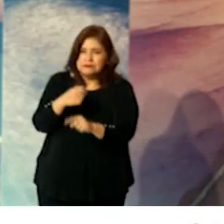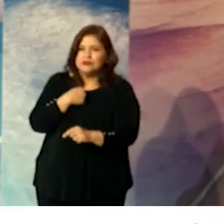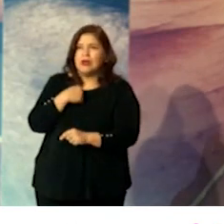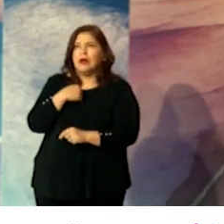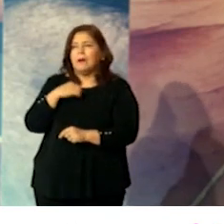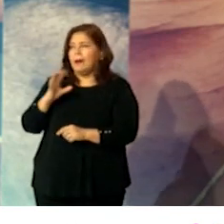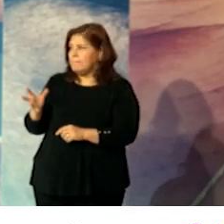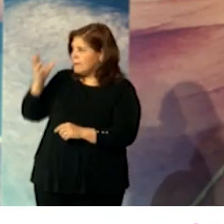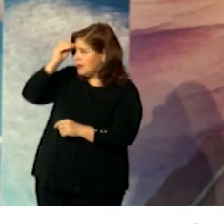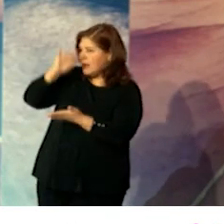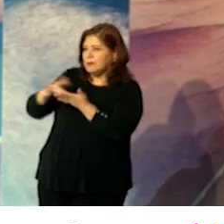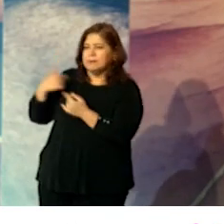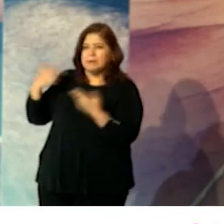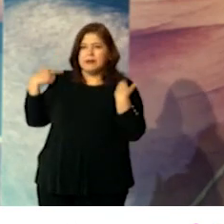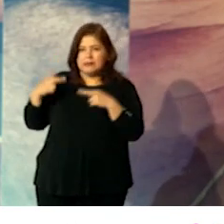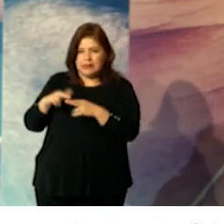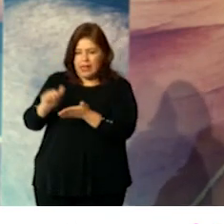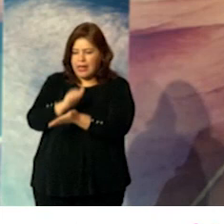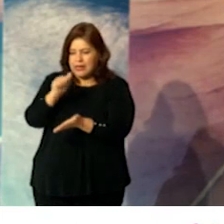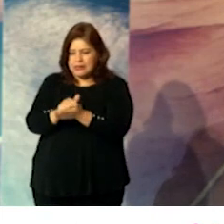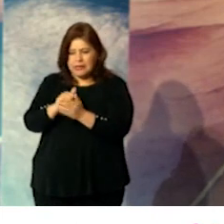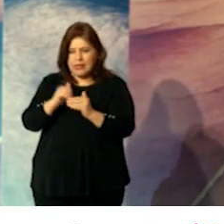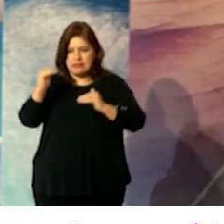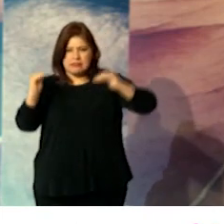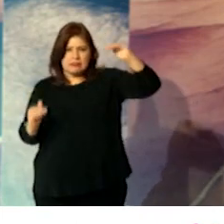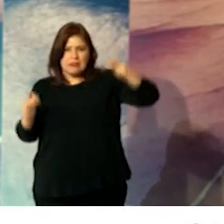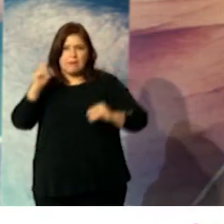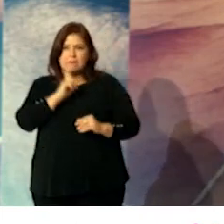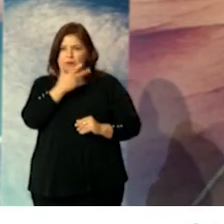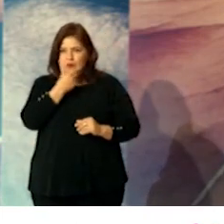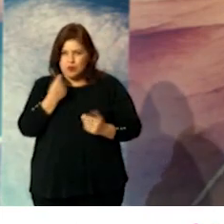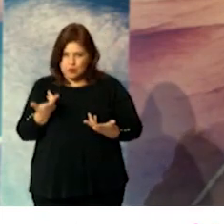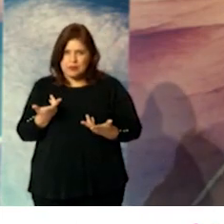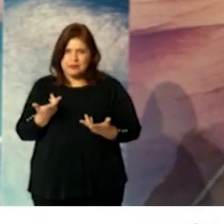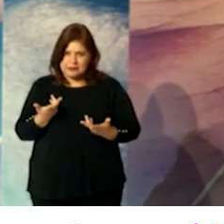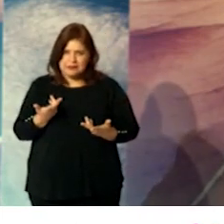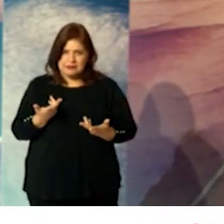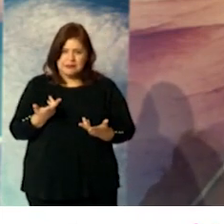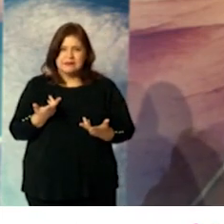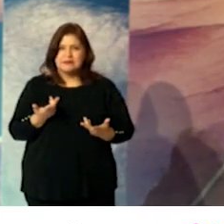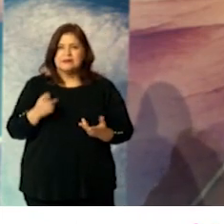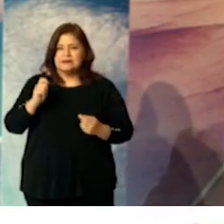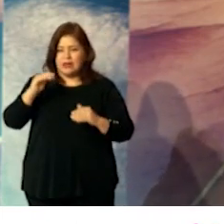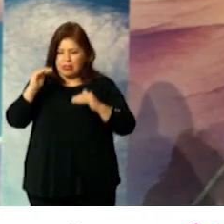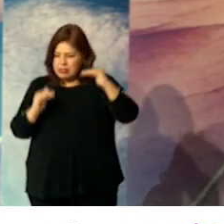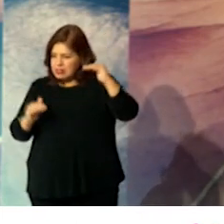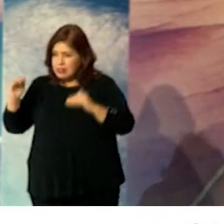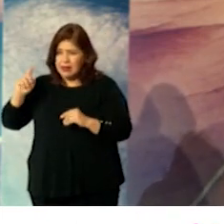mis mentoras, fue la agenda de la desigualdad. Fue una agenda que le costó